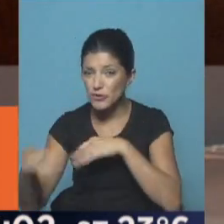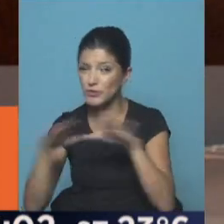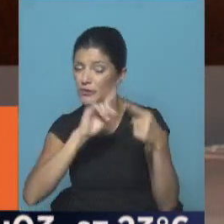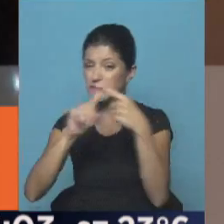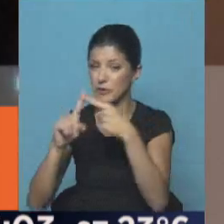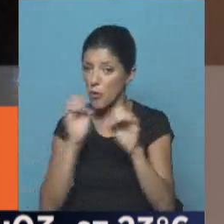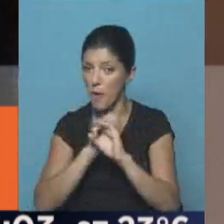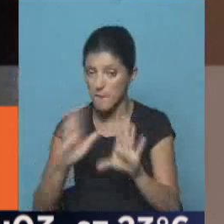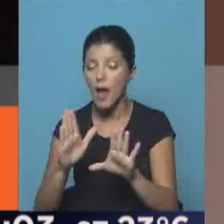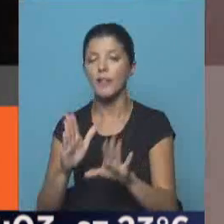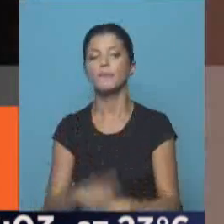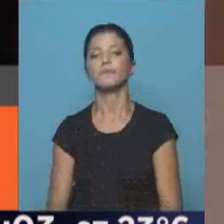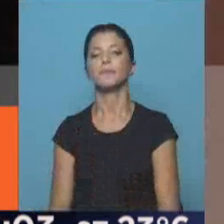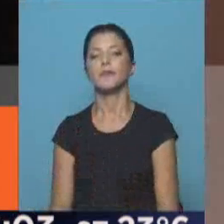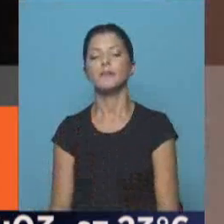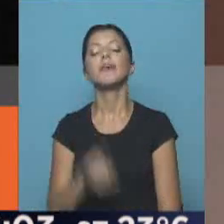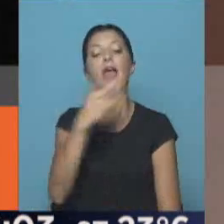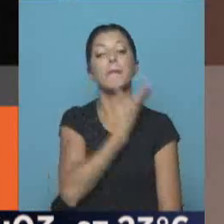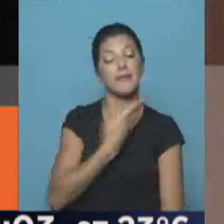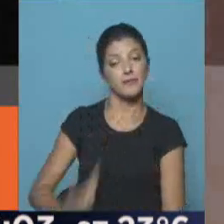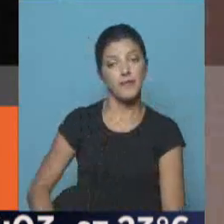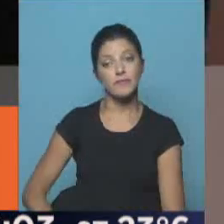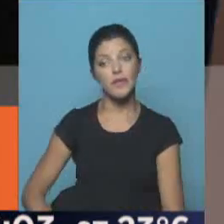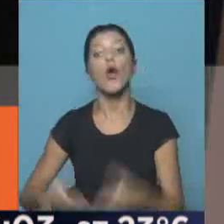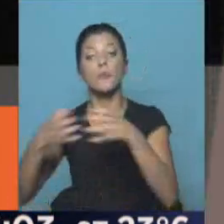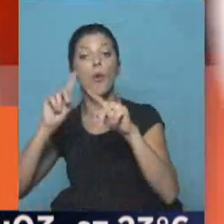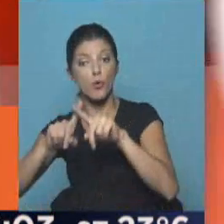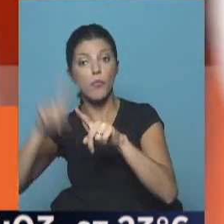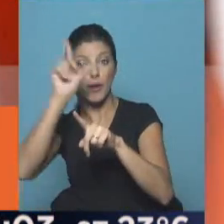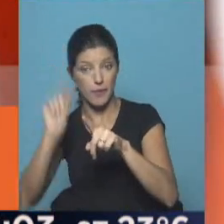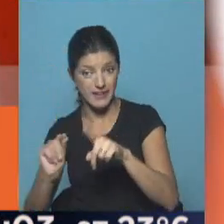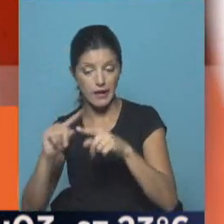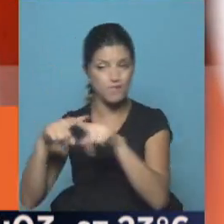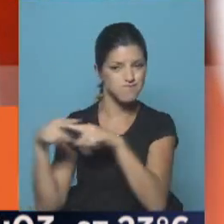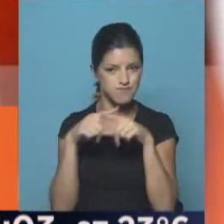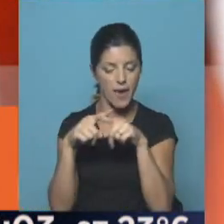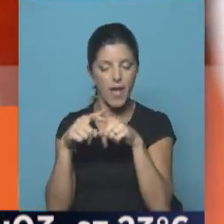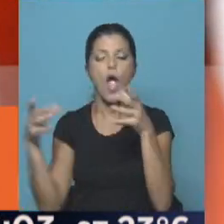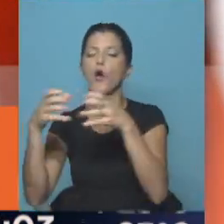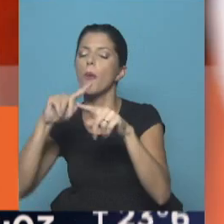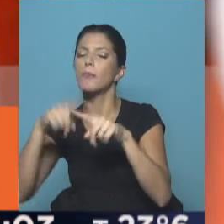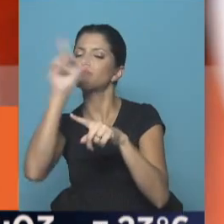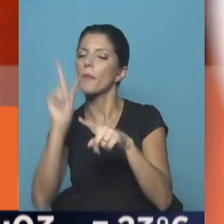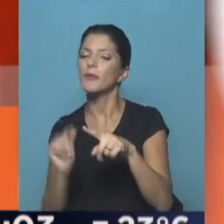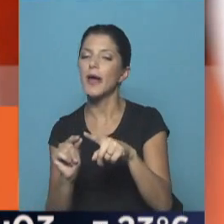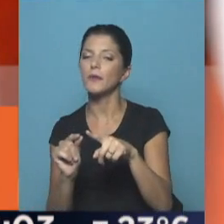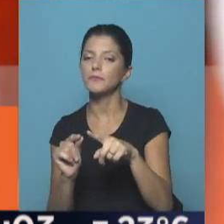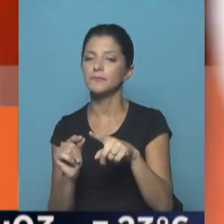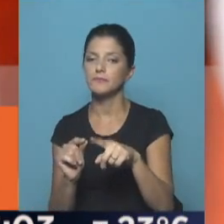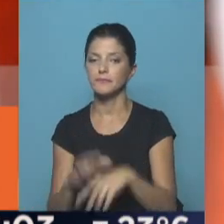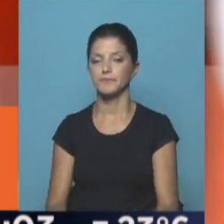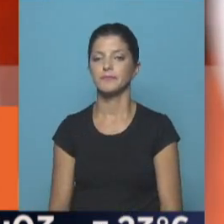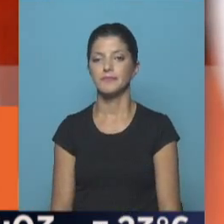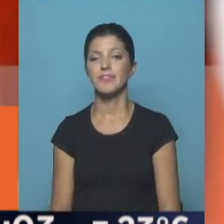relación que el presidente aún mantiene con varios dirigentes destacados del Partido Republicano, dentro del que, a pesar de todo, mantiene un